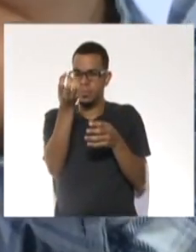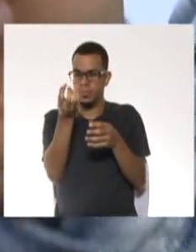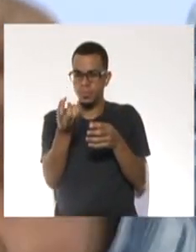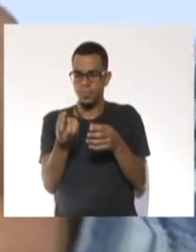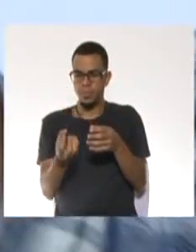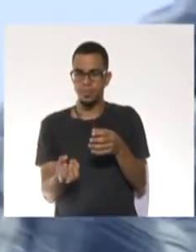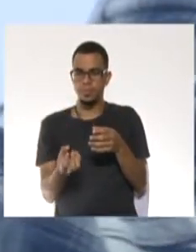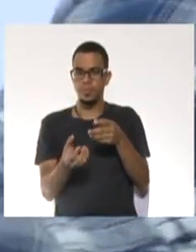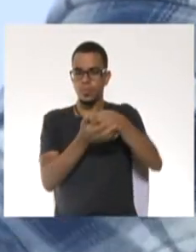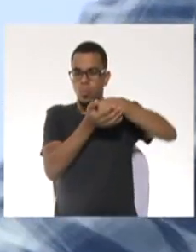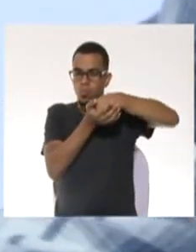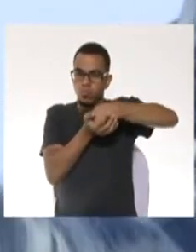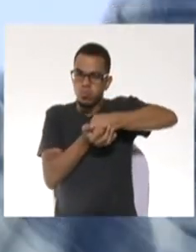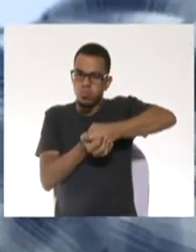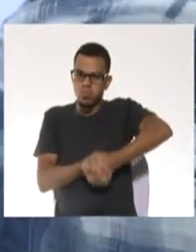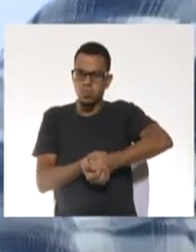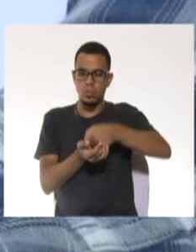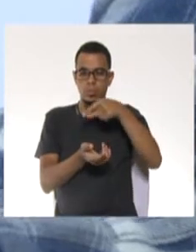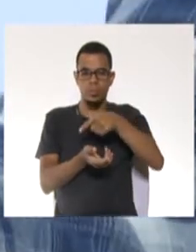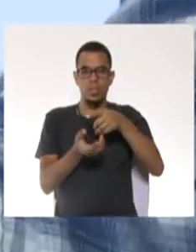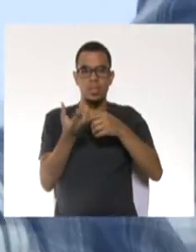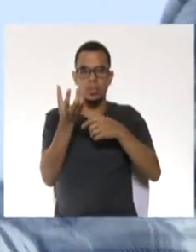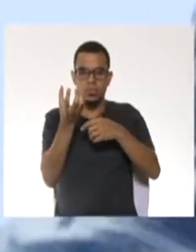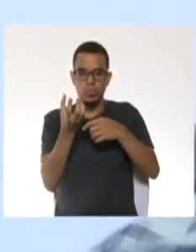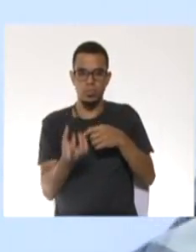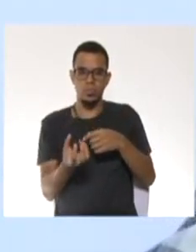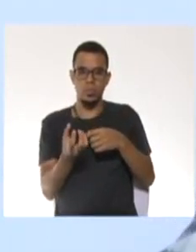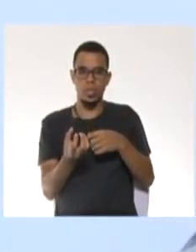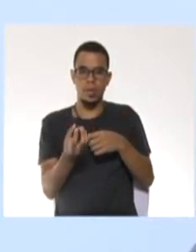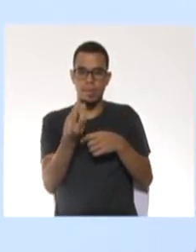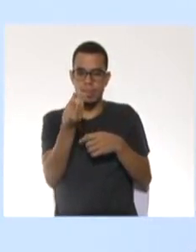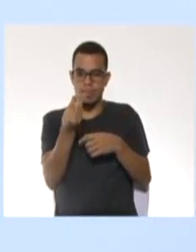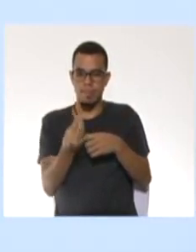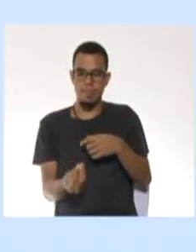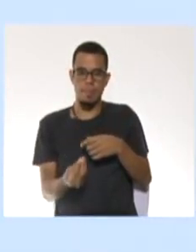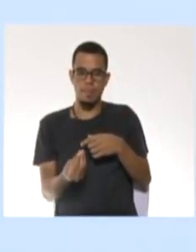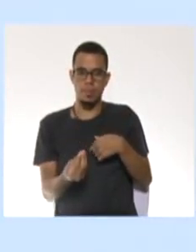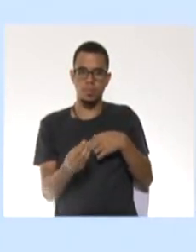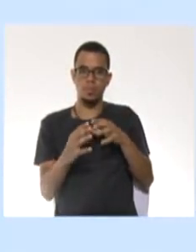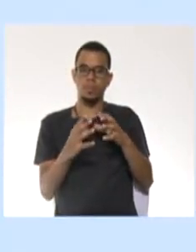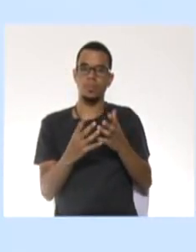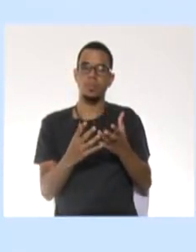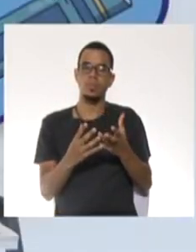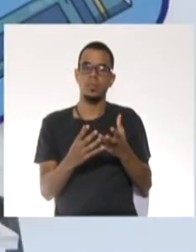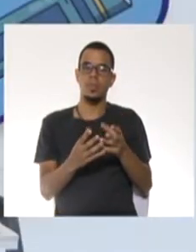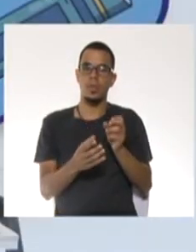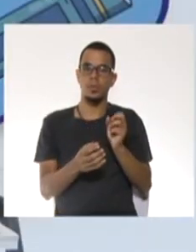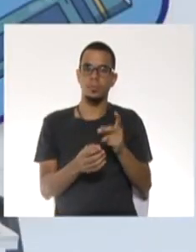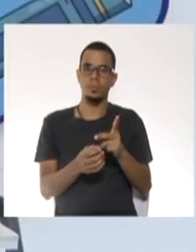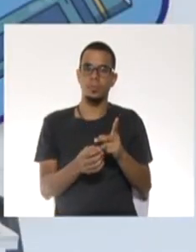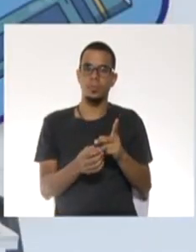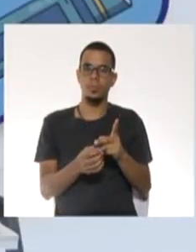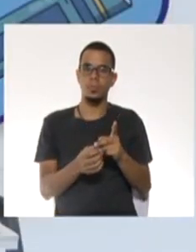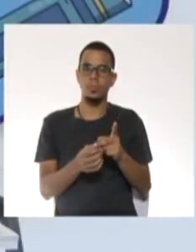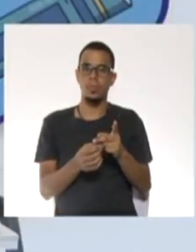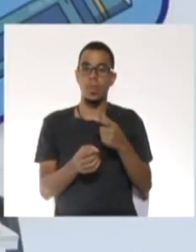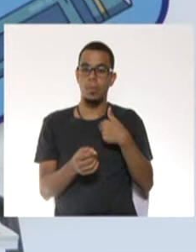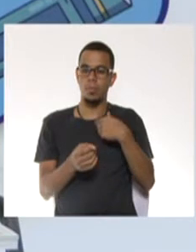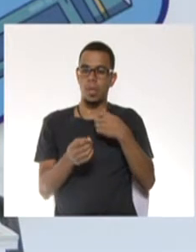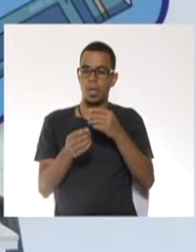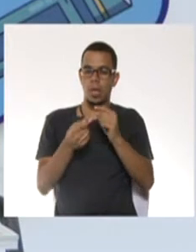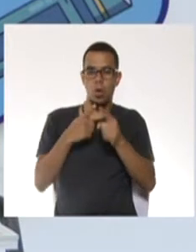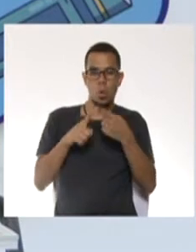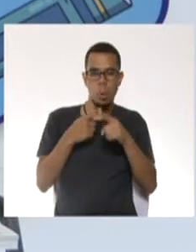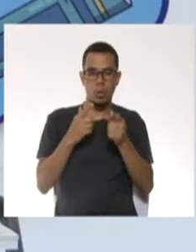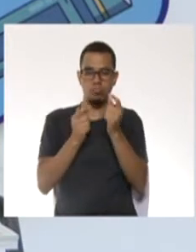Esto es lo que el objeto recibe para poder ser atraído a la superficie de la Tierra. Los instrumentos para medir la fuerza con que